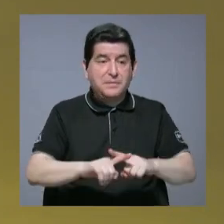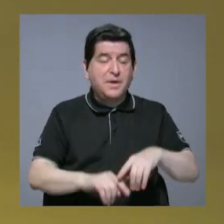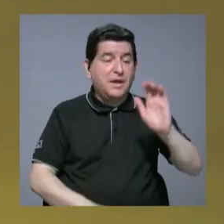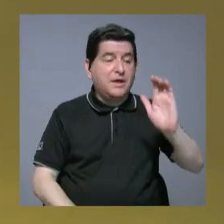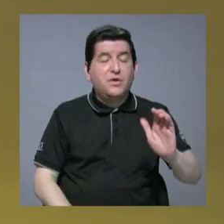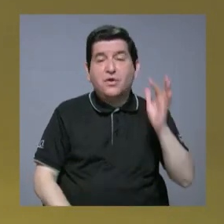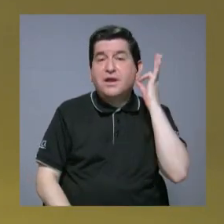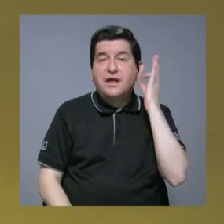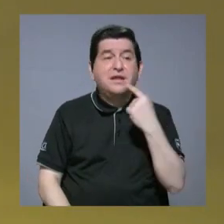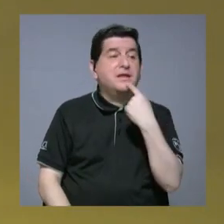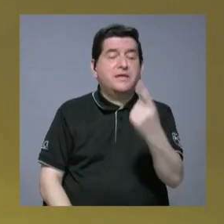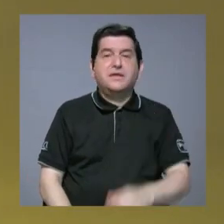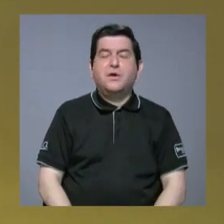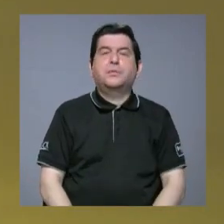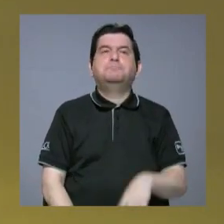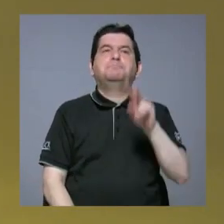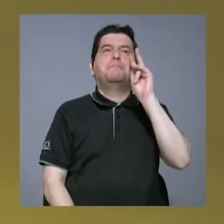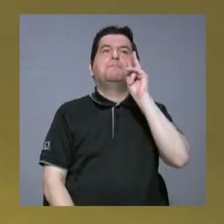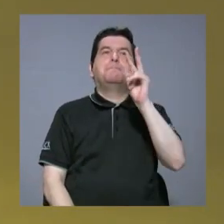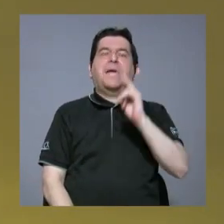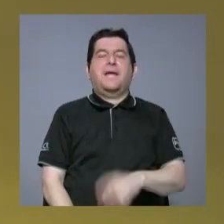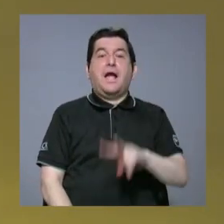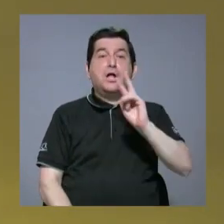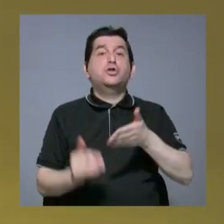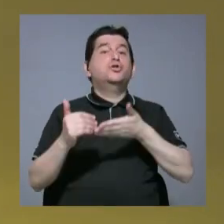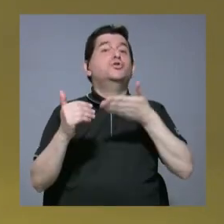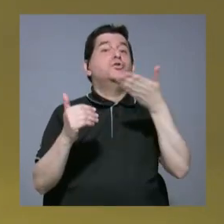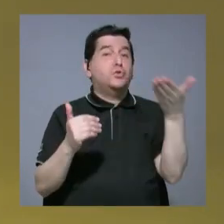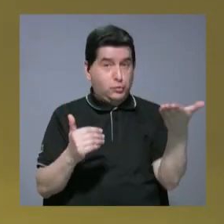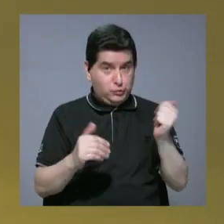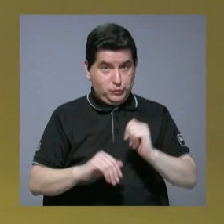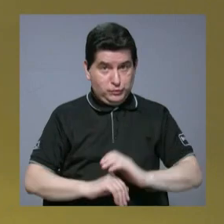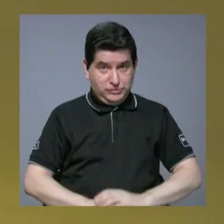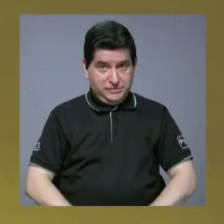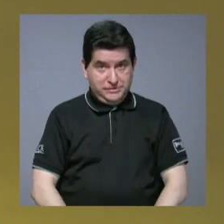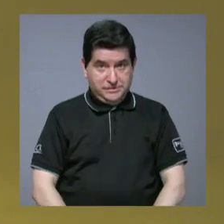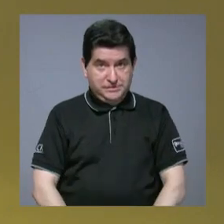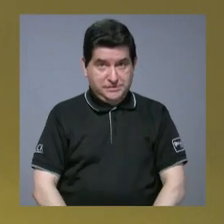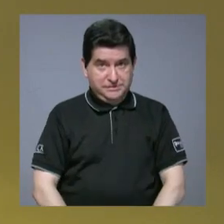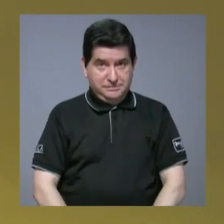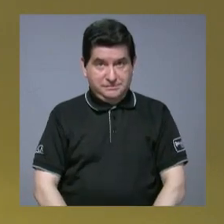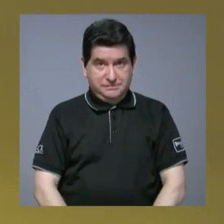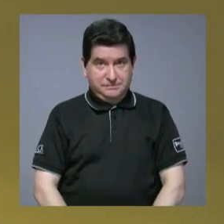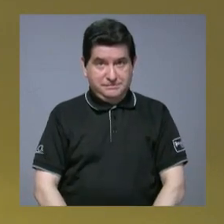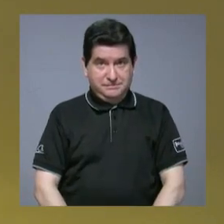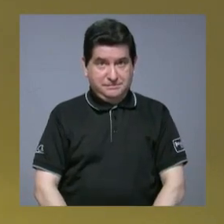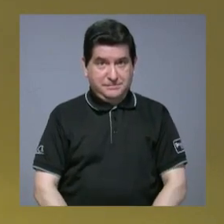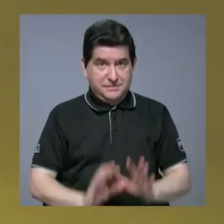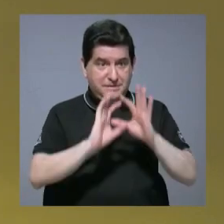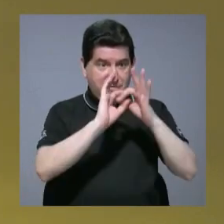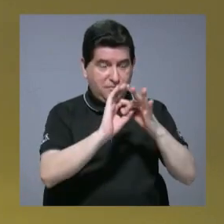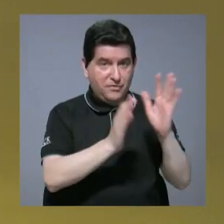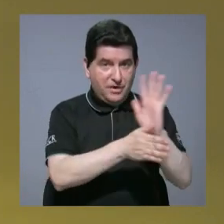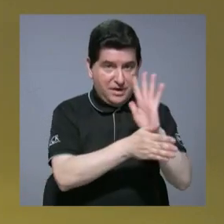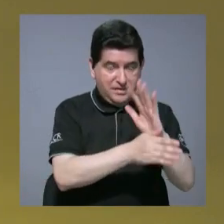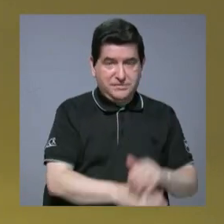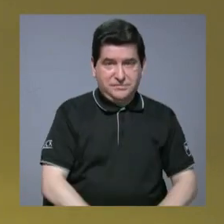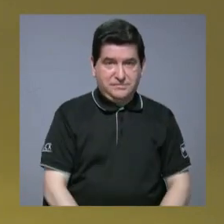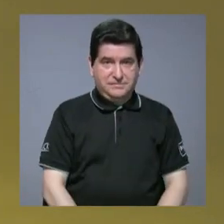dijo, mira, hay dos cosas sobre la película y